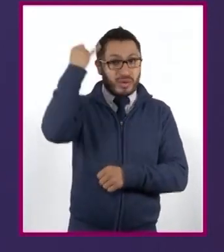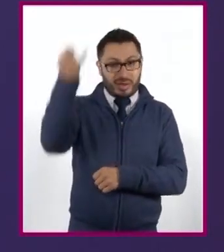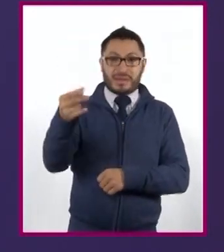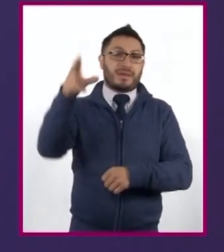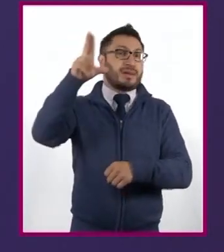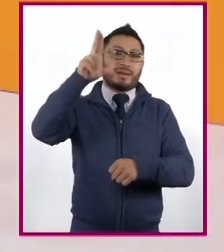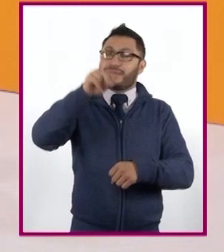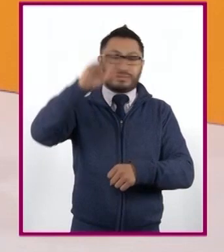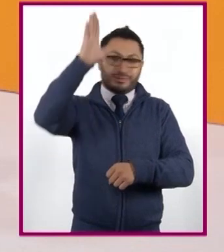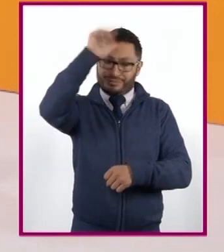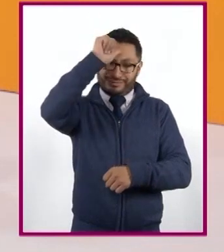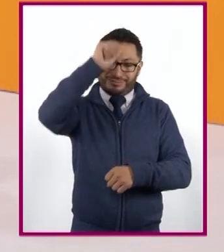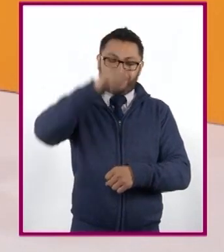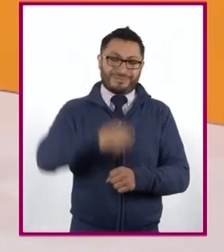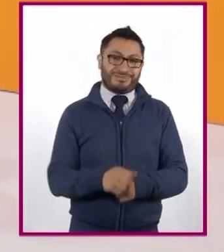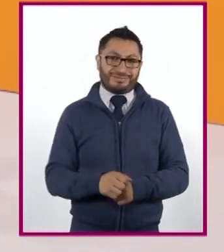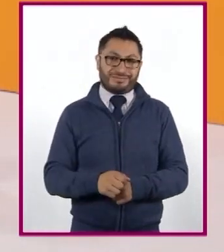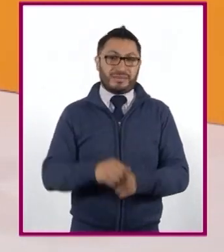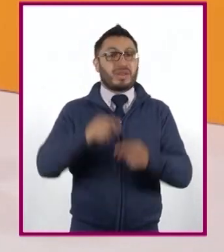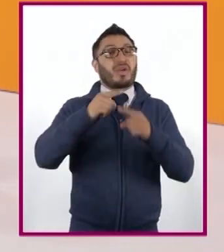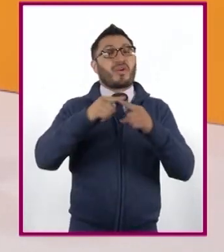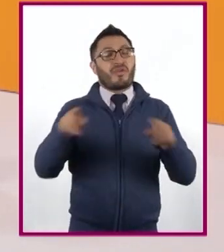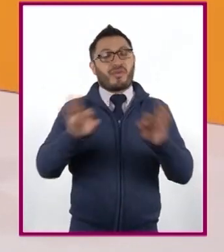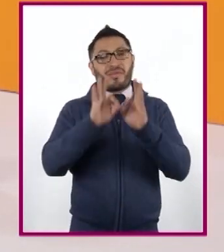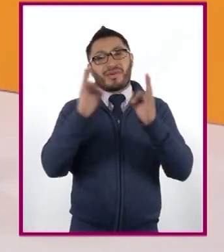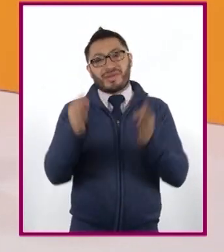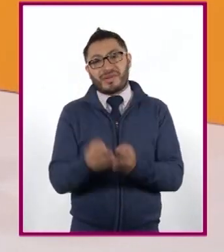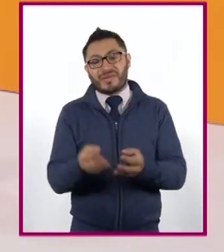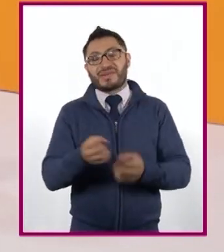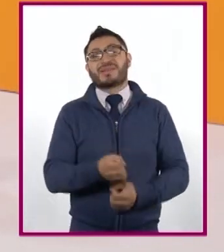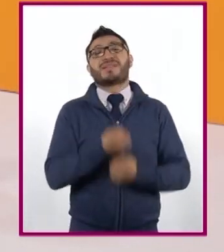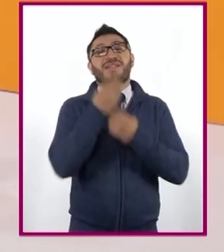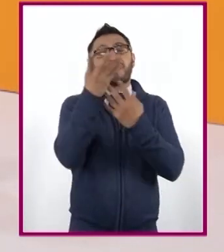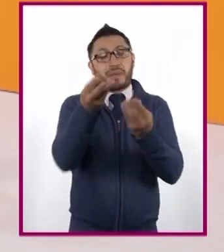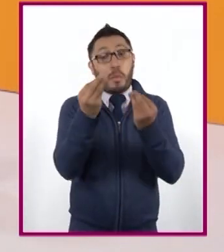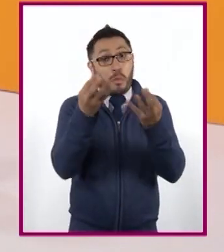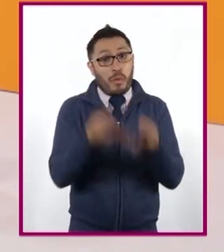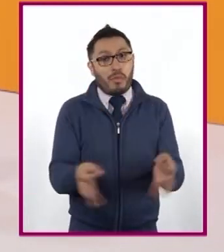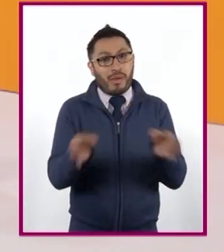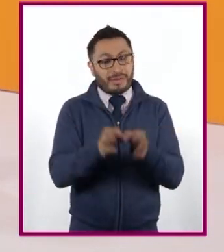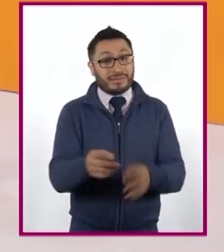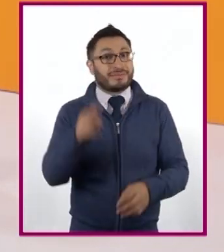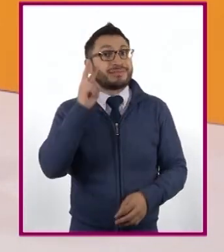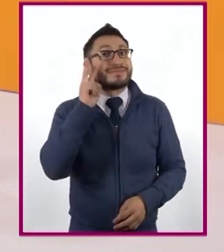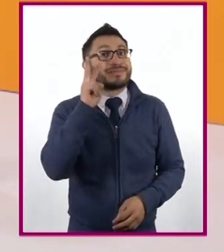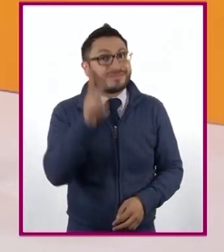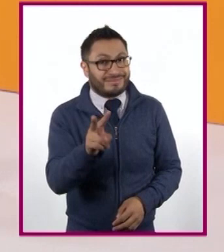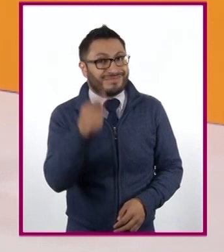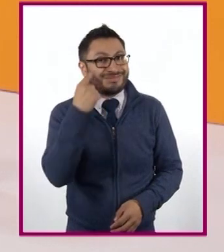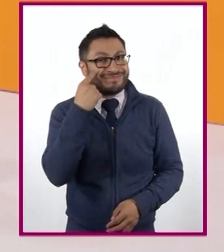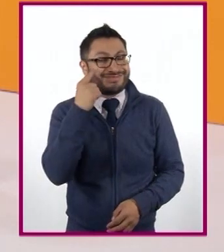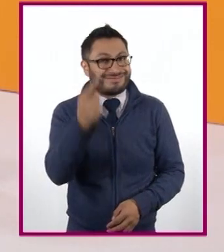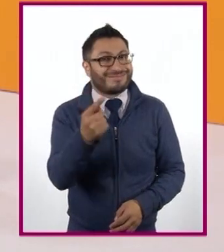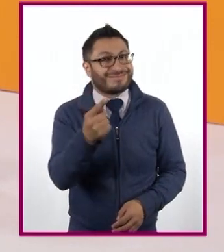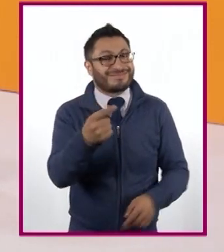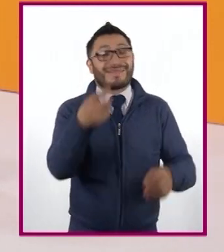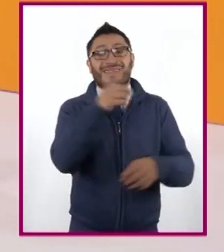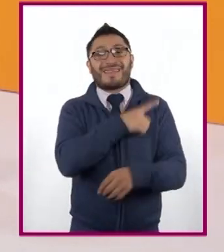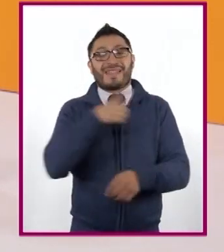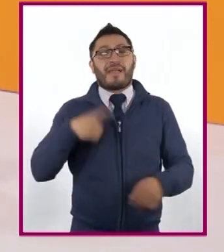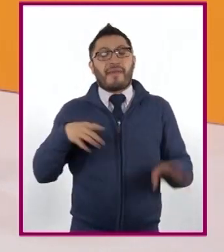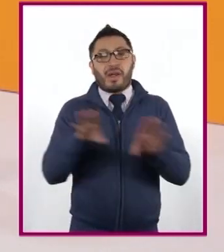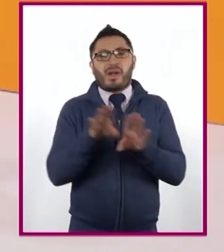se difiere. Otra forma de expresión importante es la mirada, y se debe sumar a